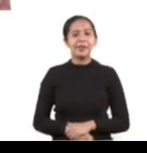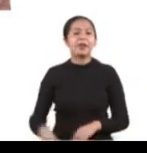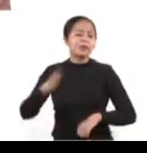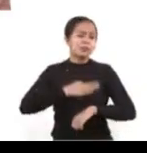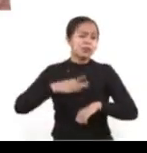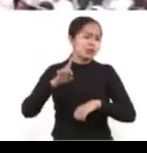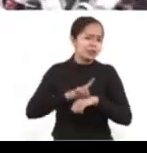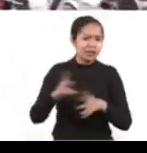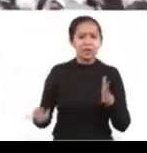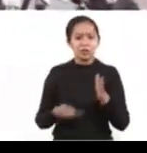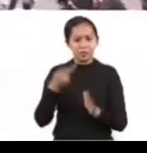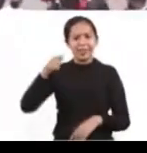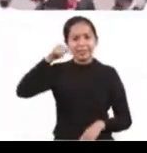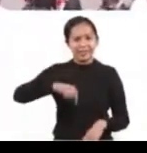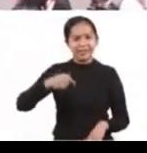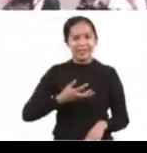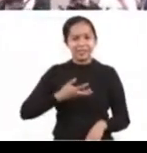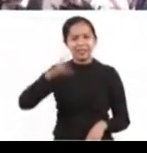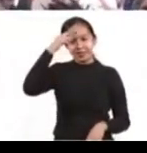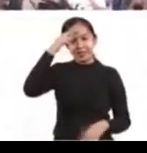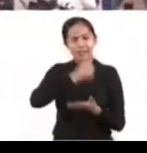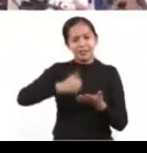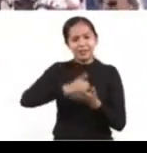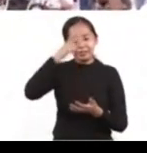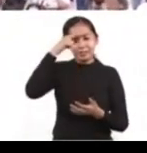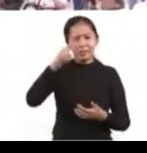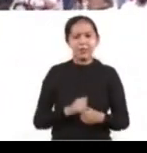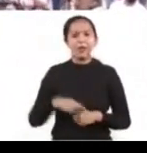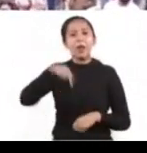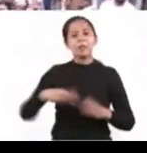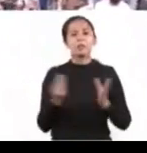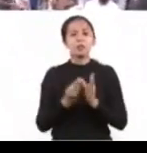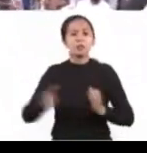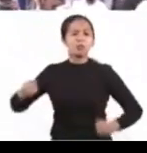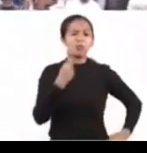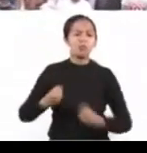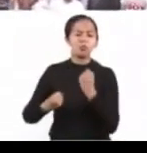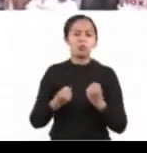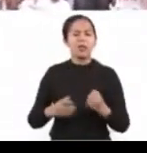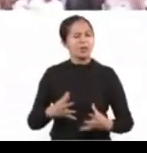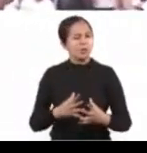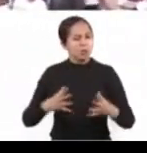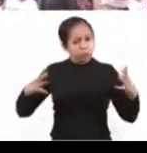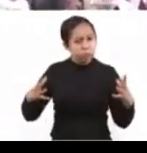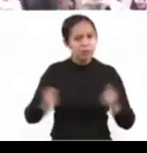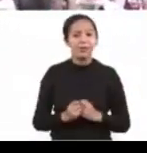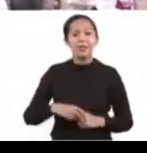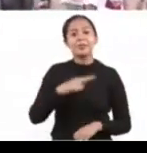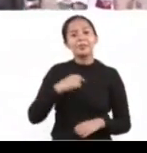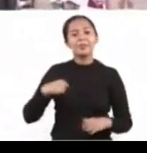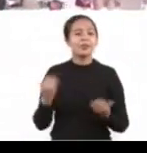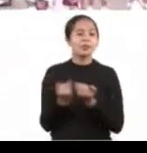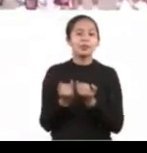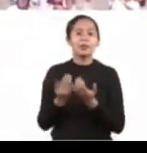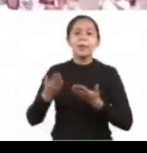Buenos días, una vez más en el Zócalo de la Ciudad de México a la clase masiva de box. En esta mañana queremos dar la cordial bienvenida